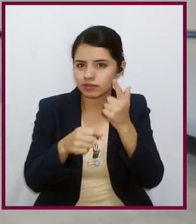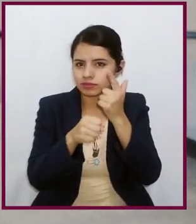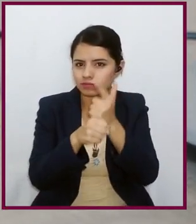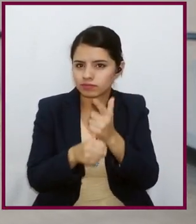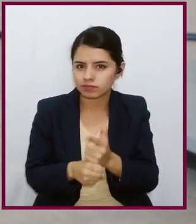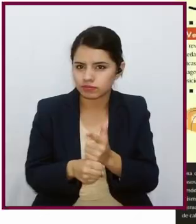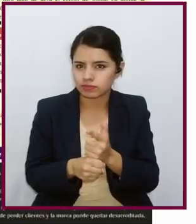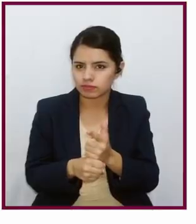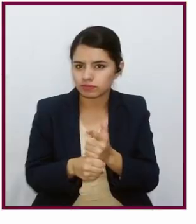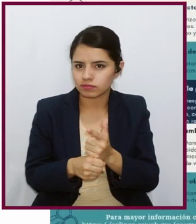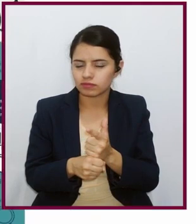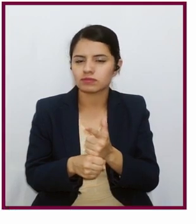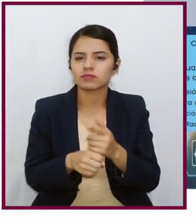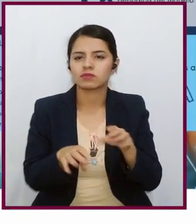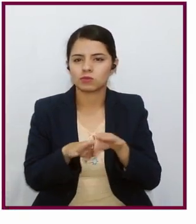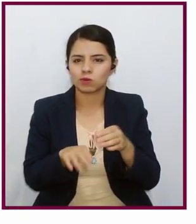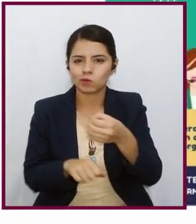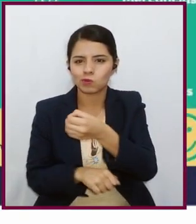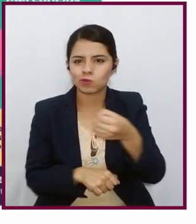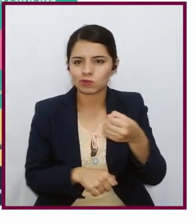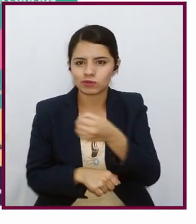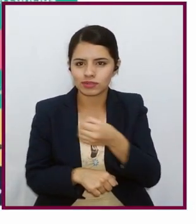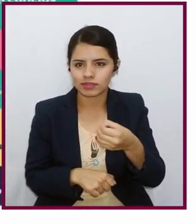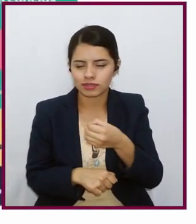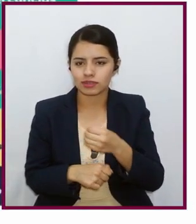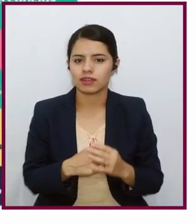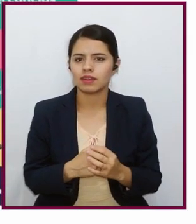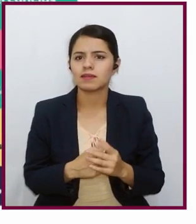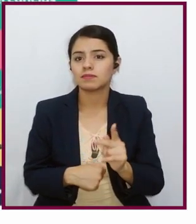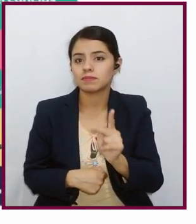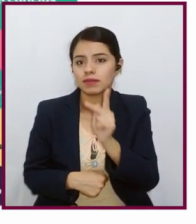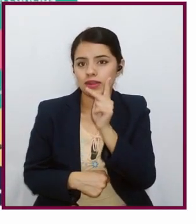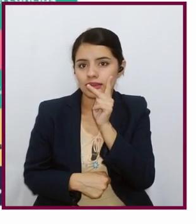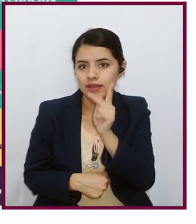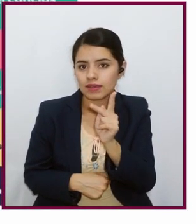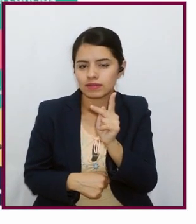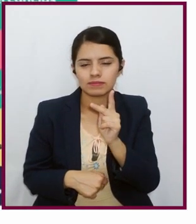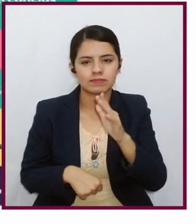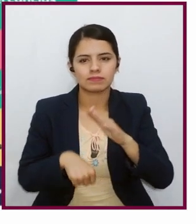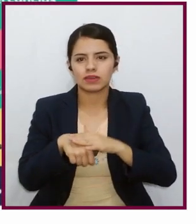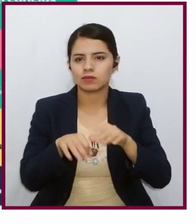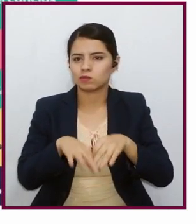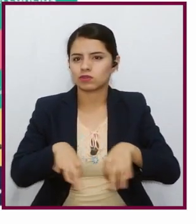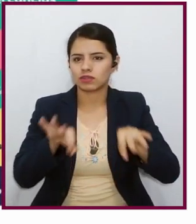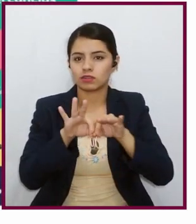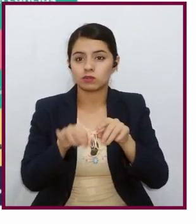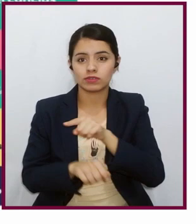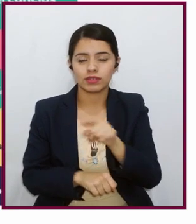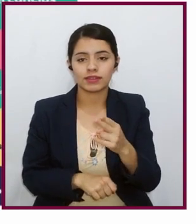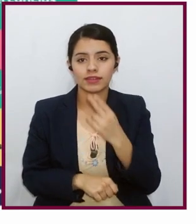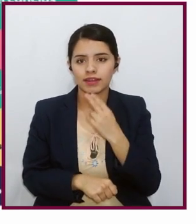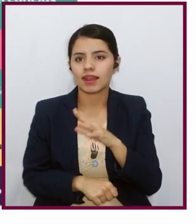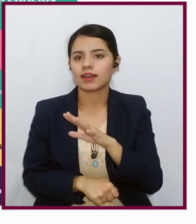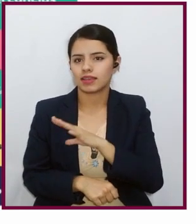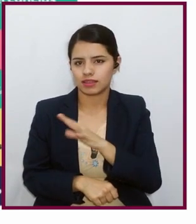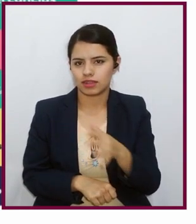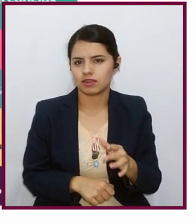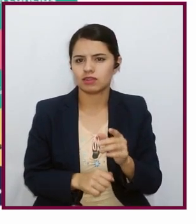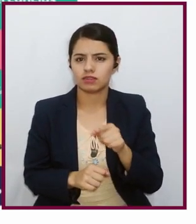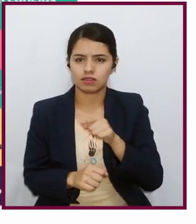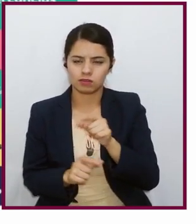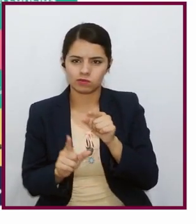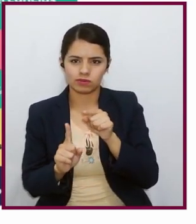Si nosotros queremos utilizar solo el texto, pues tratemos de hacer que el texto también se vuelva una imagen. Axel y Gaby, yo les recomiendo a